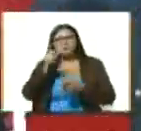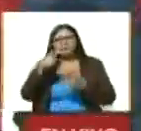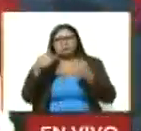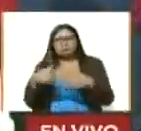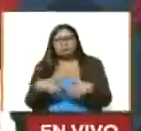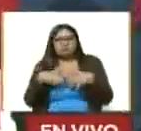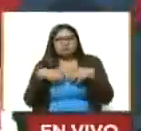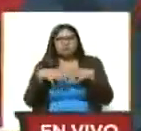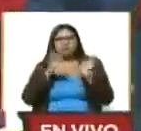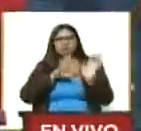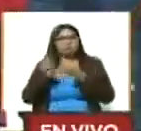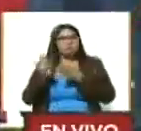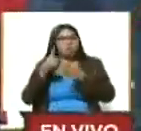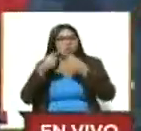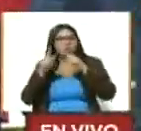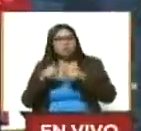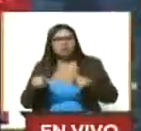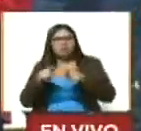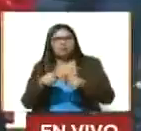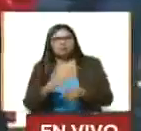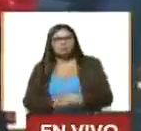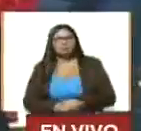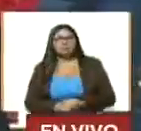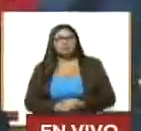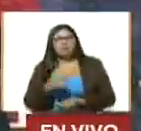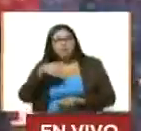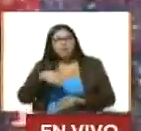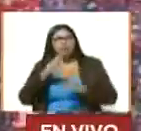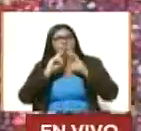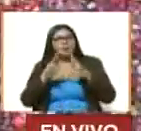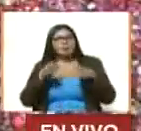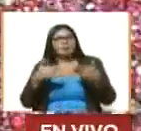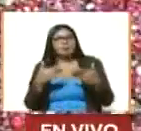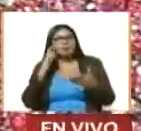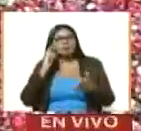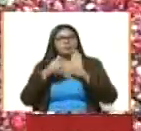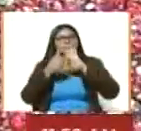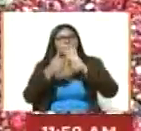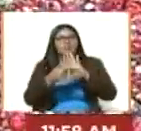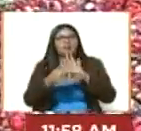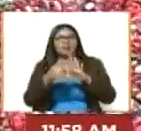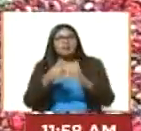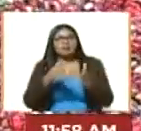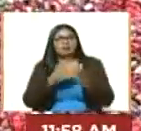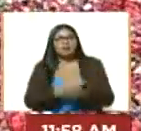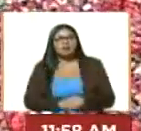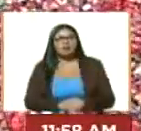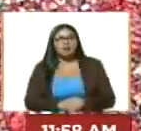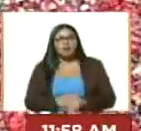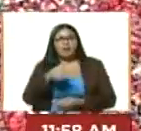lado. Miren, según los resultados presentados por el órgano auxiliar